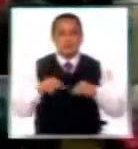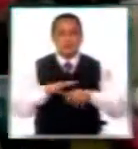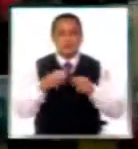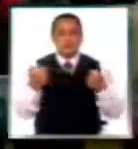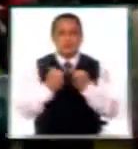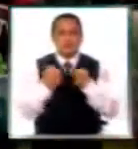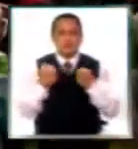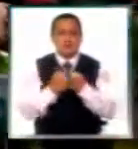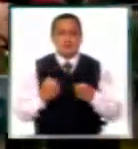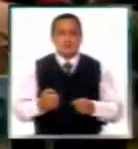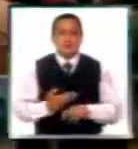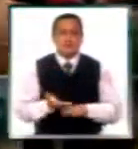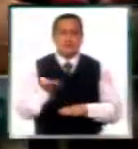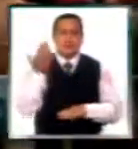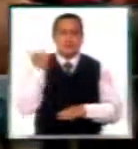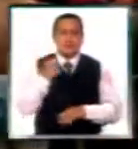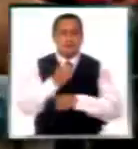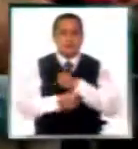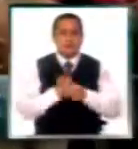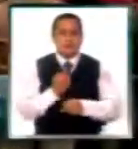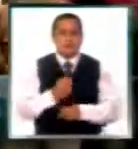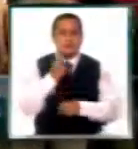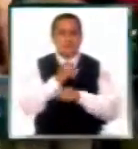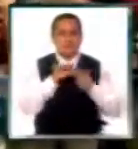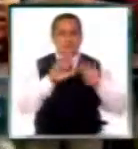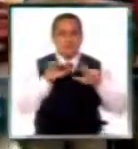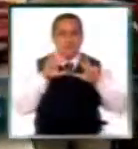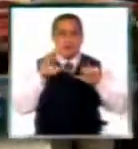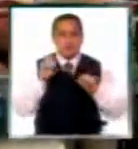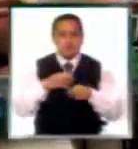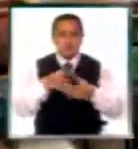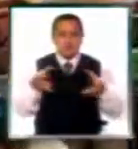de la violencia durante los años 80-90 de Sendero Luminoso.